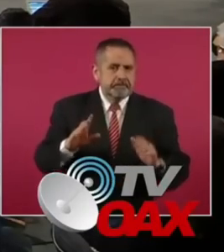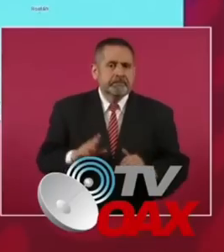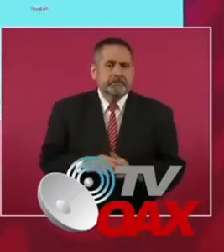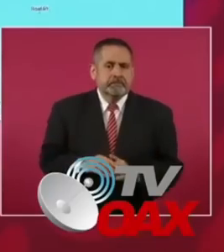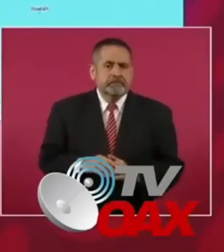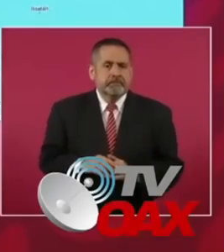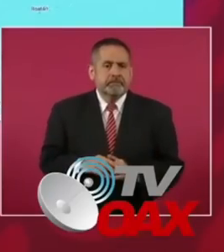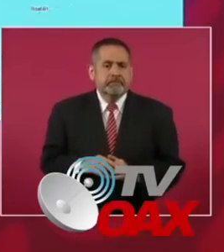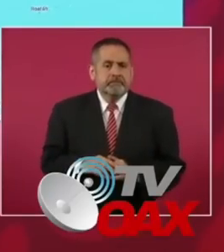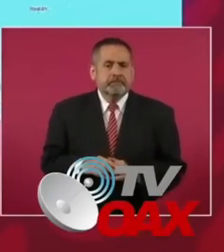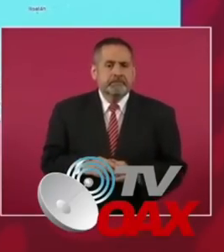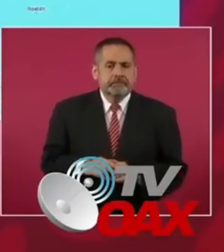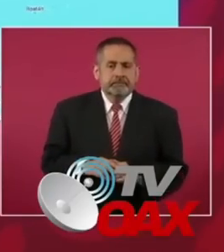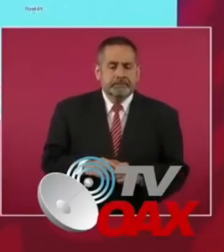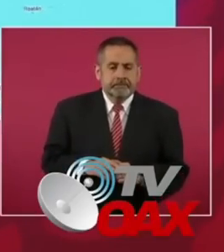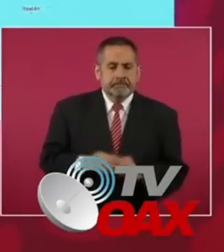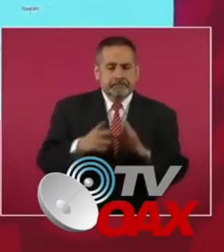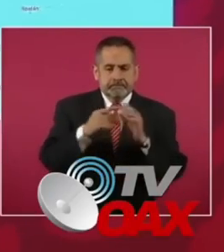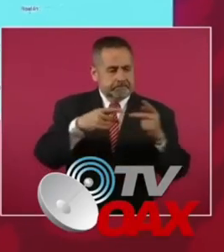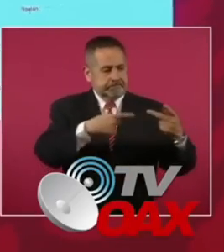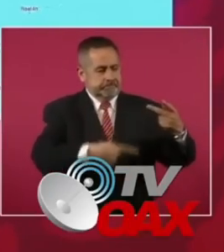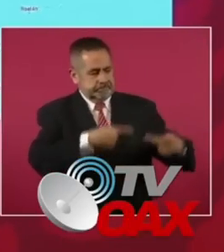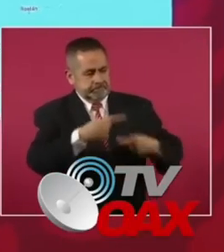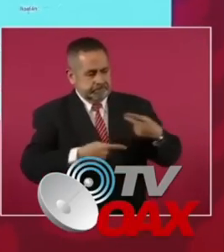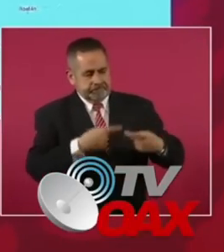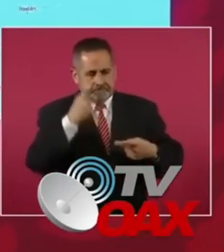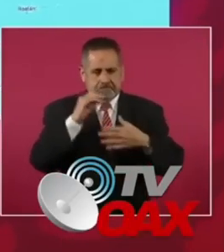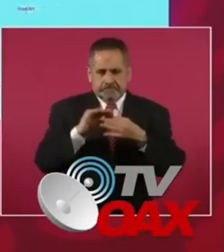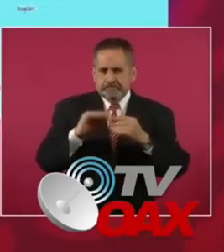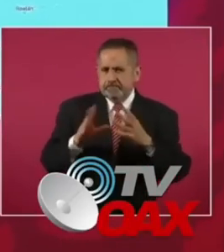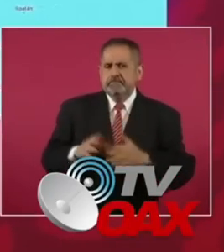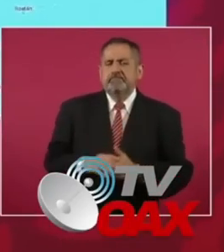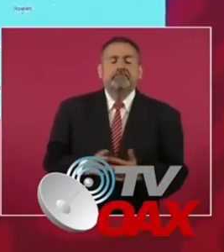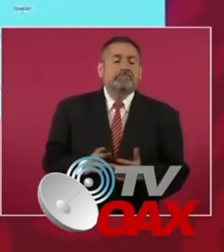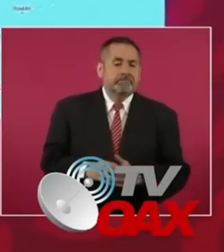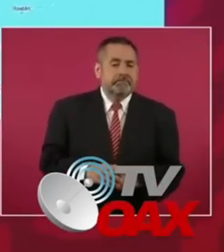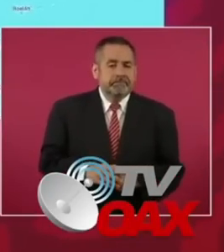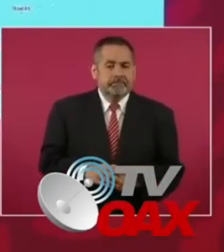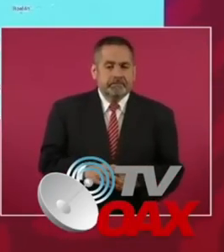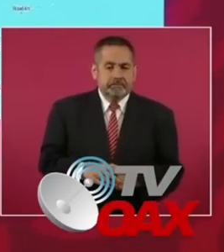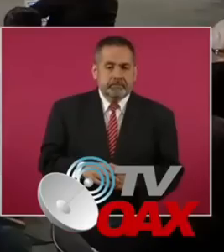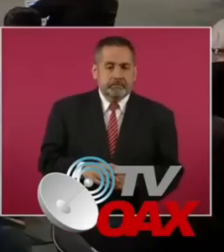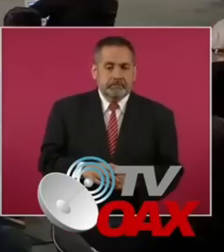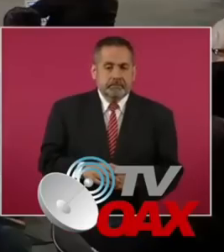que nos cuestionen, ¿no? Que nos cuestionen nuestros adversarios.